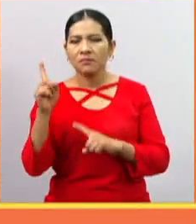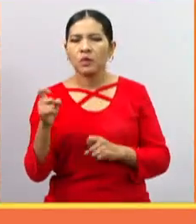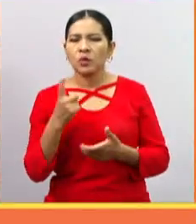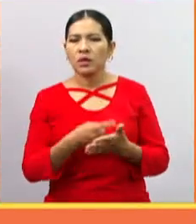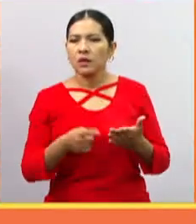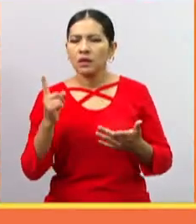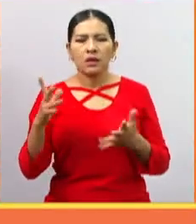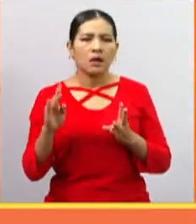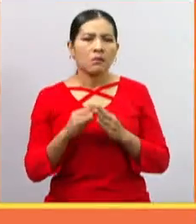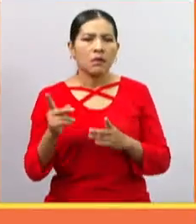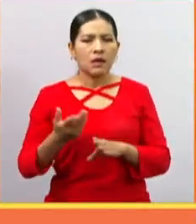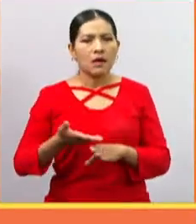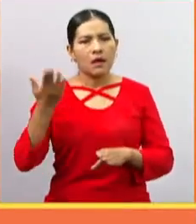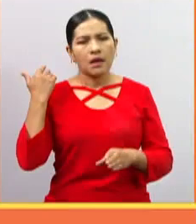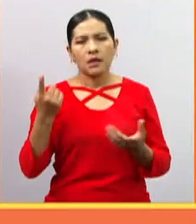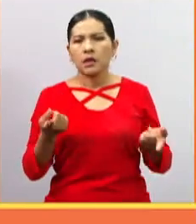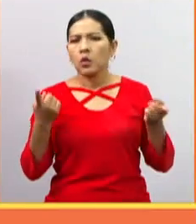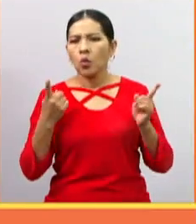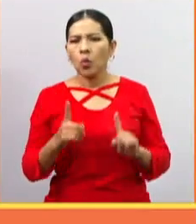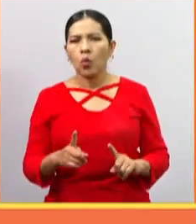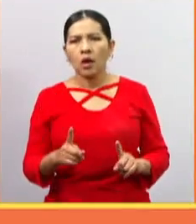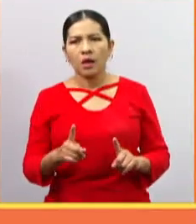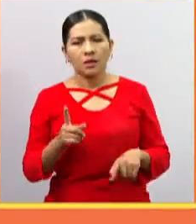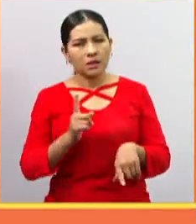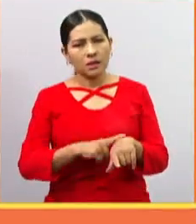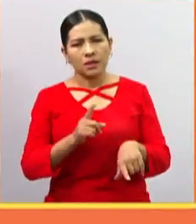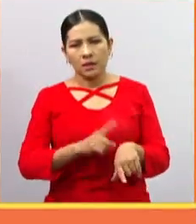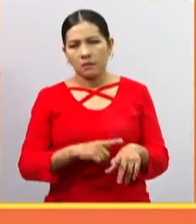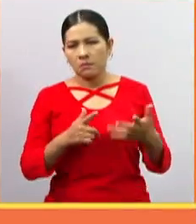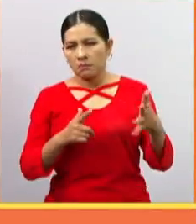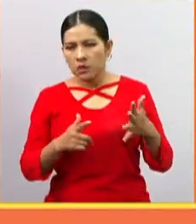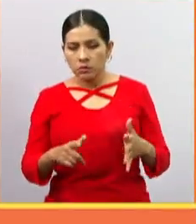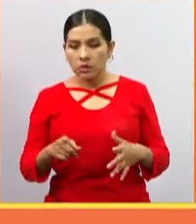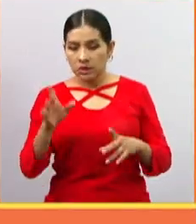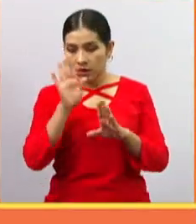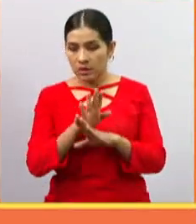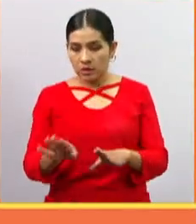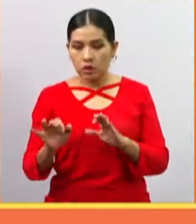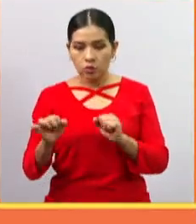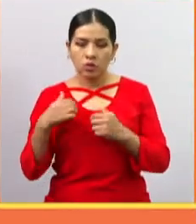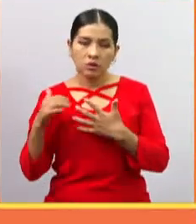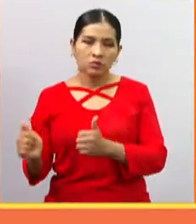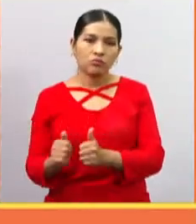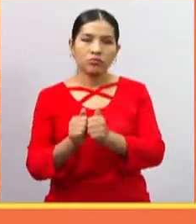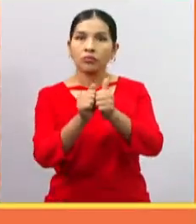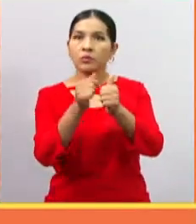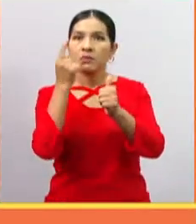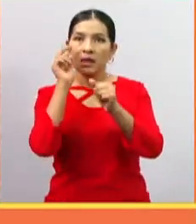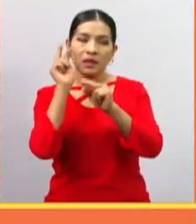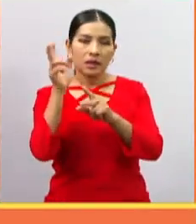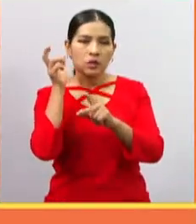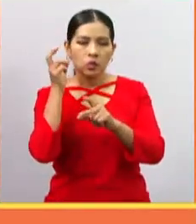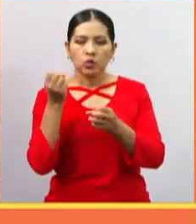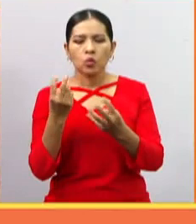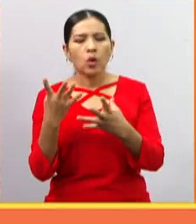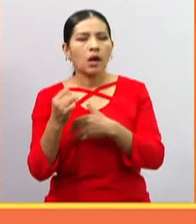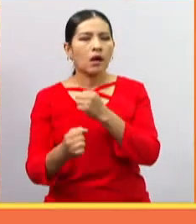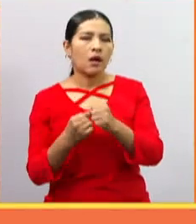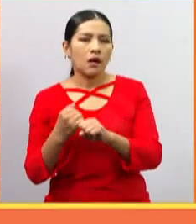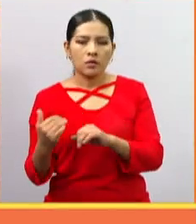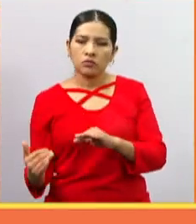¿Desde qué edad tú dirías que está prudente llevar a un niño a uno de estos